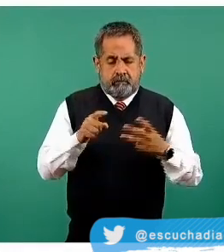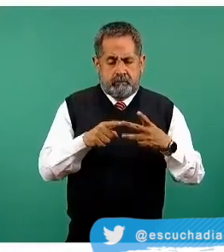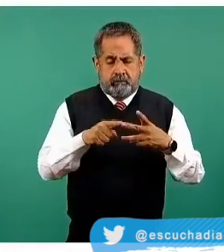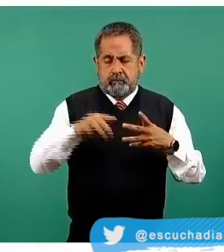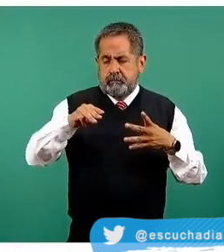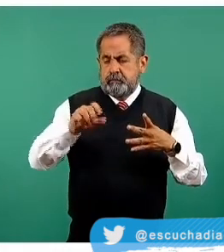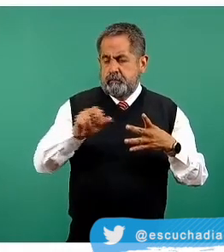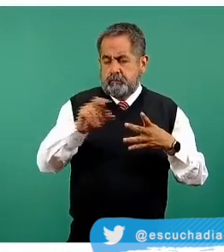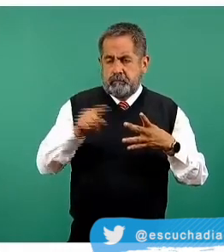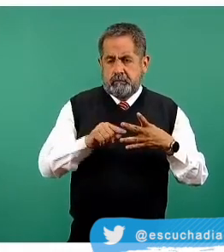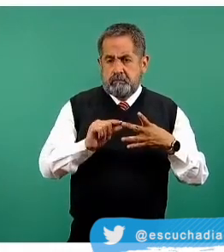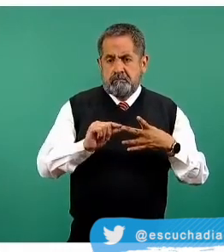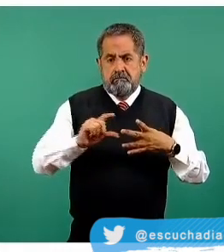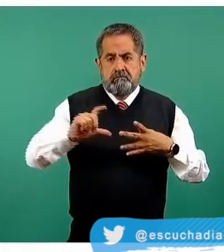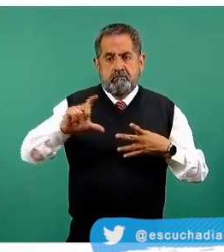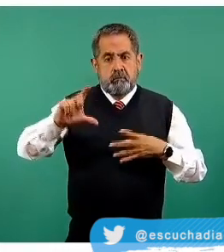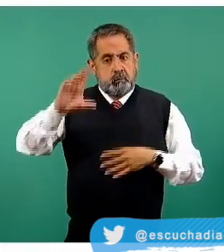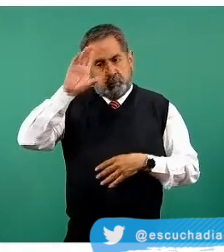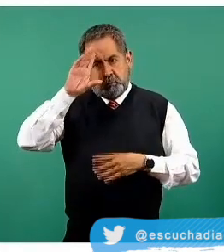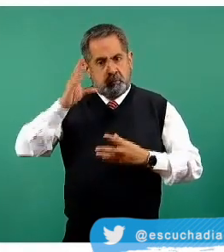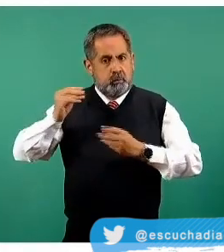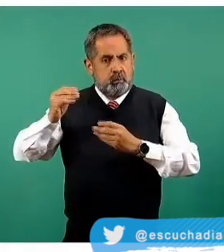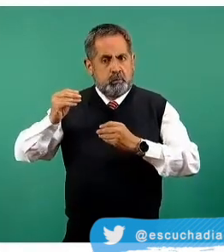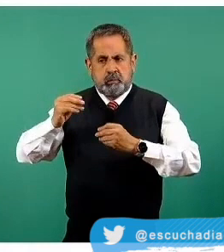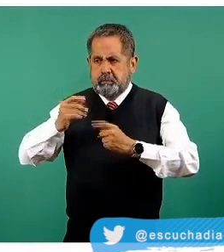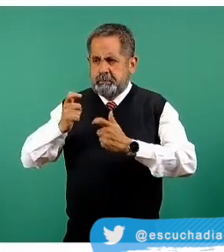incremento importante y una diagonal bastante